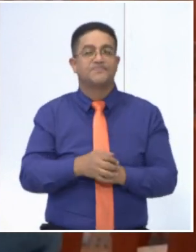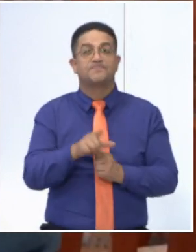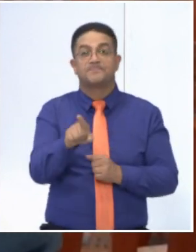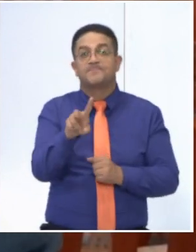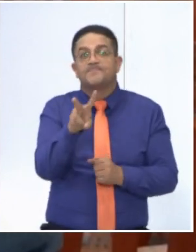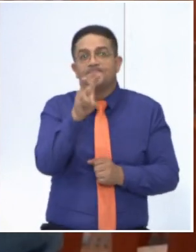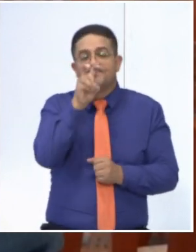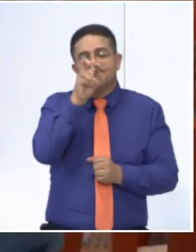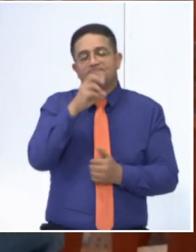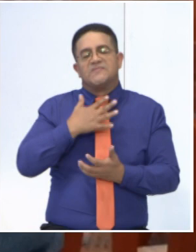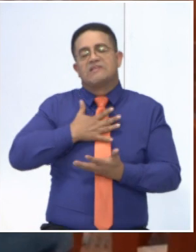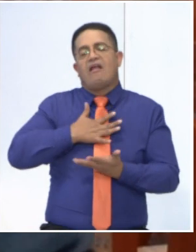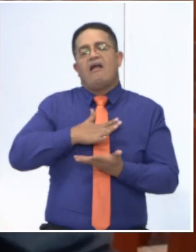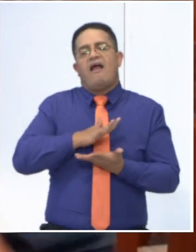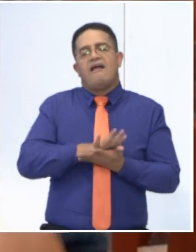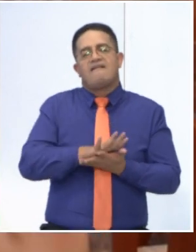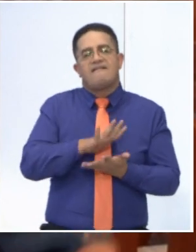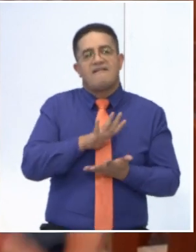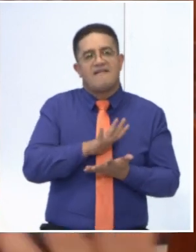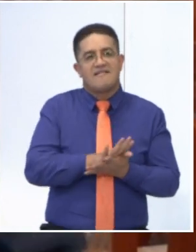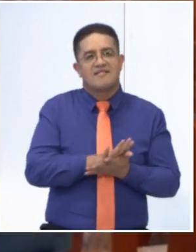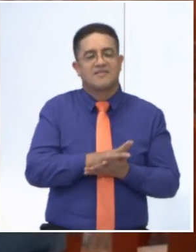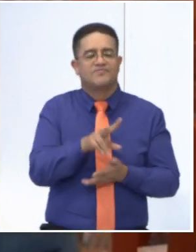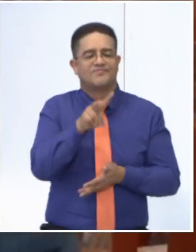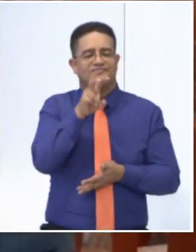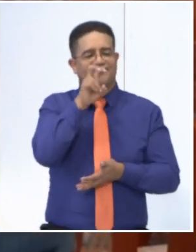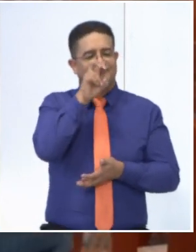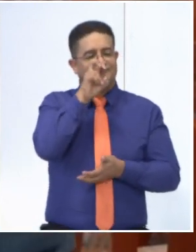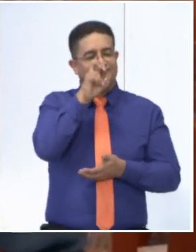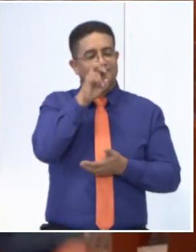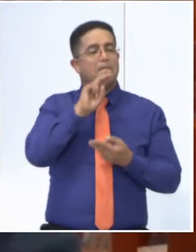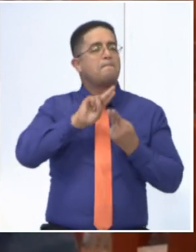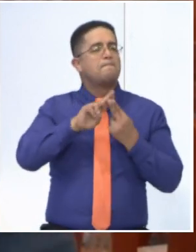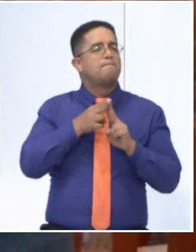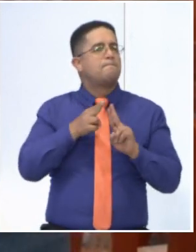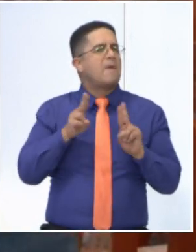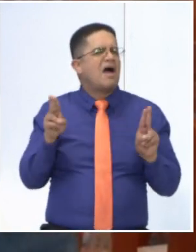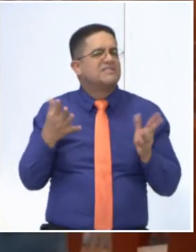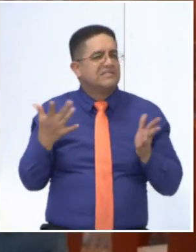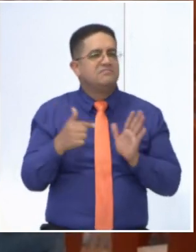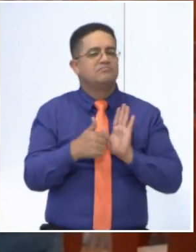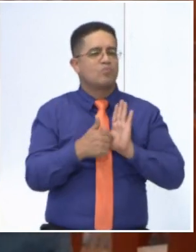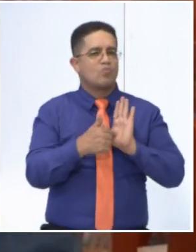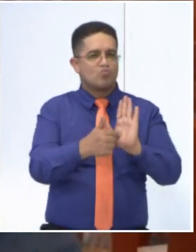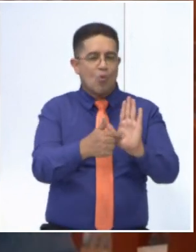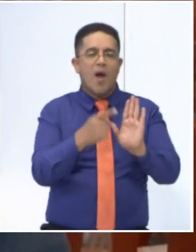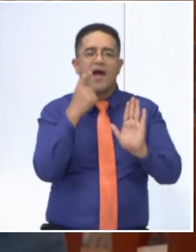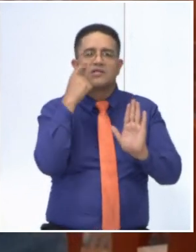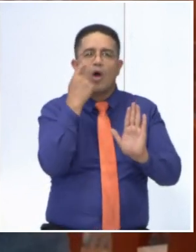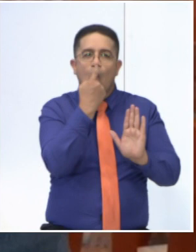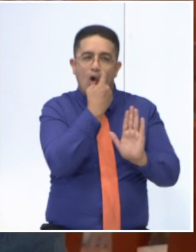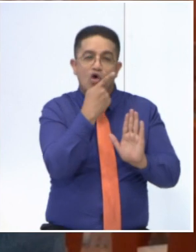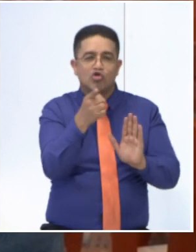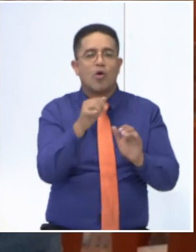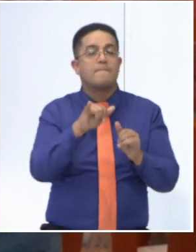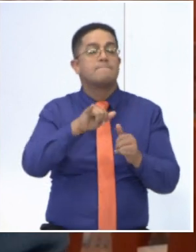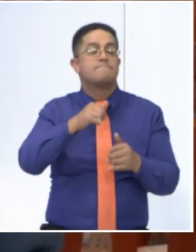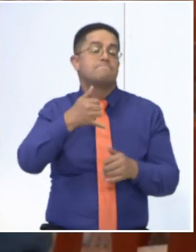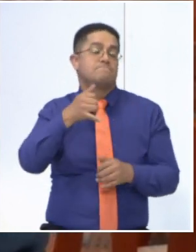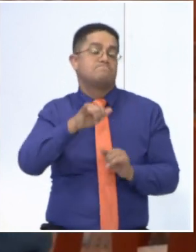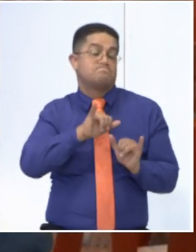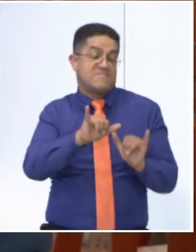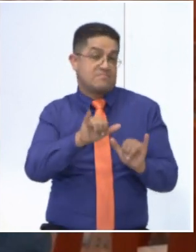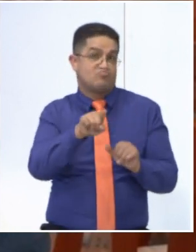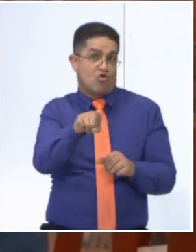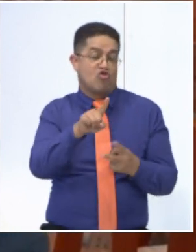respiramos con calma y nos llenamos de paz y tranquilidad, estaremos reflejando con nuestros ojos el mismo equilibrio. Si muy